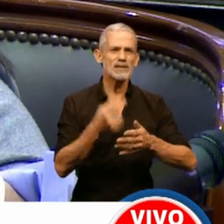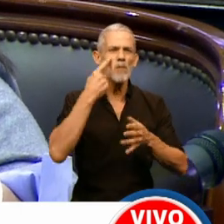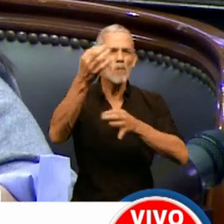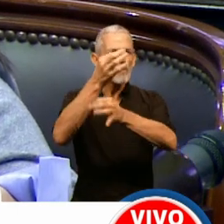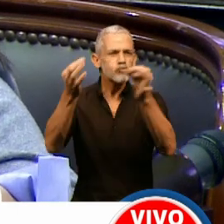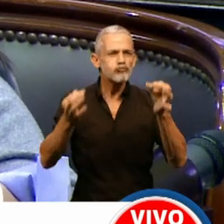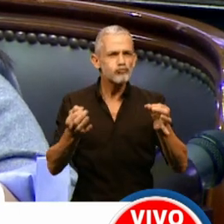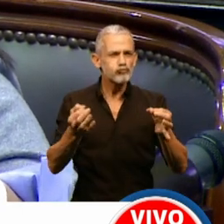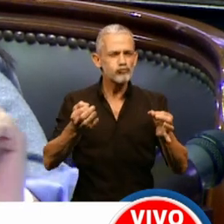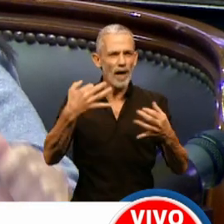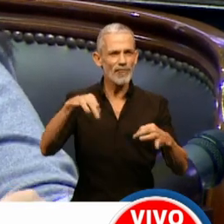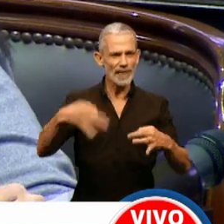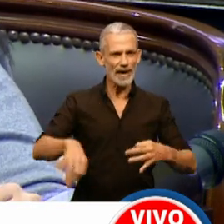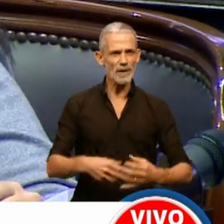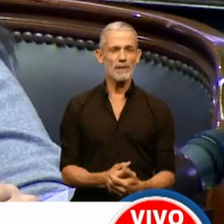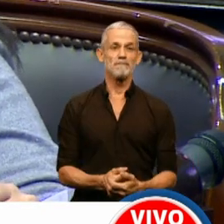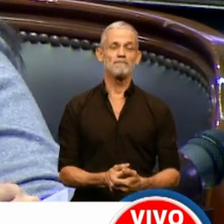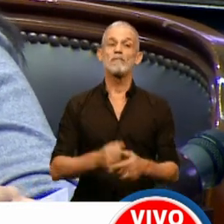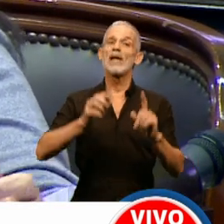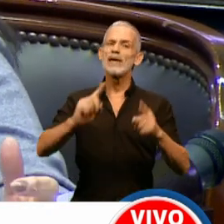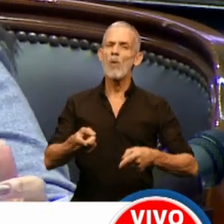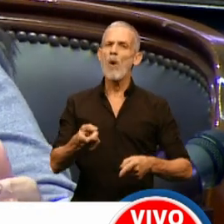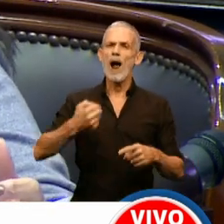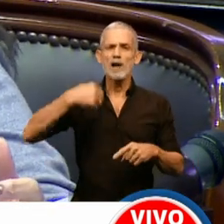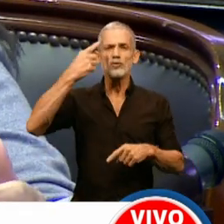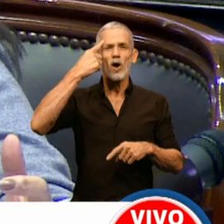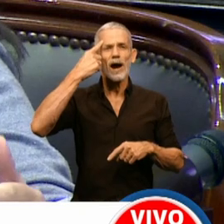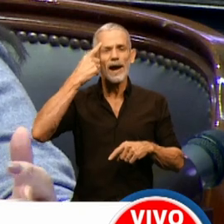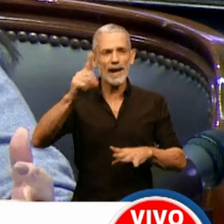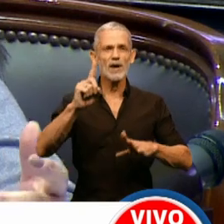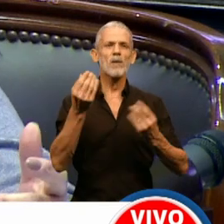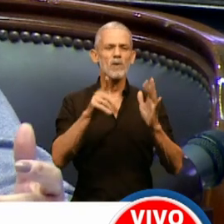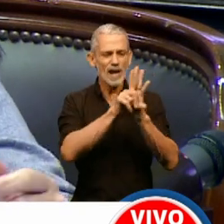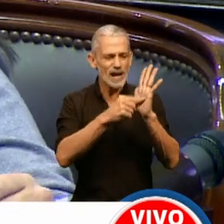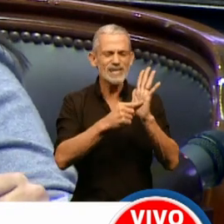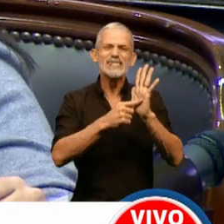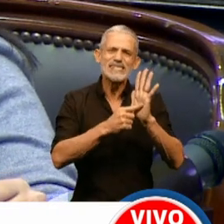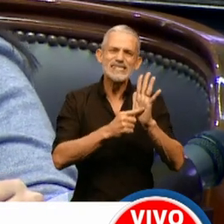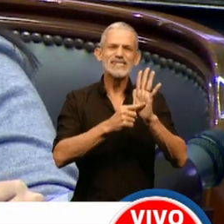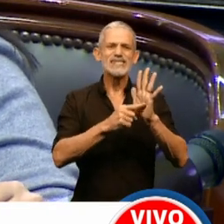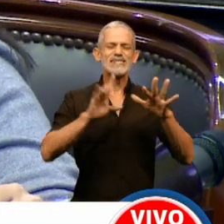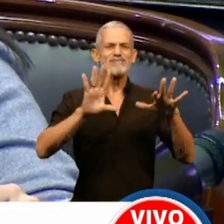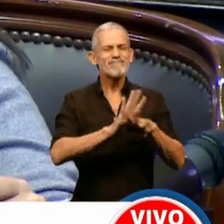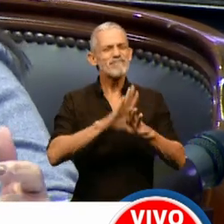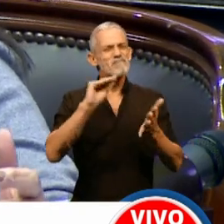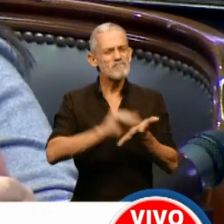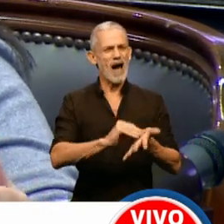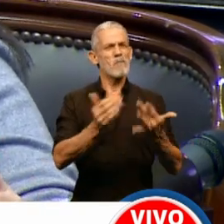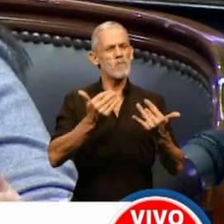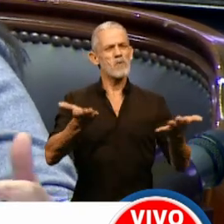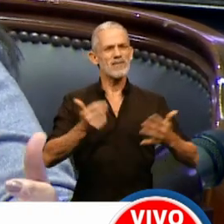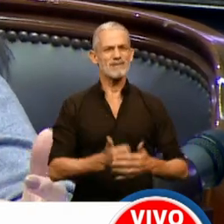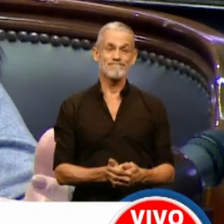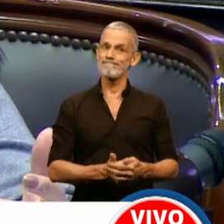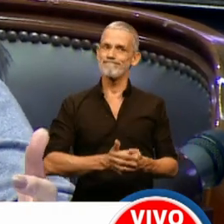municipios sin embargo creo que podría haberse hecho una ley más precisa por eso